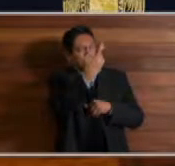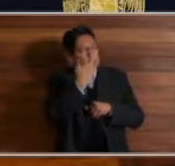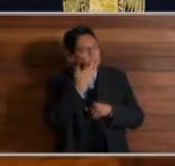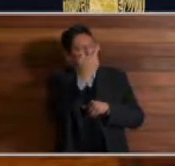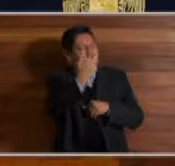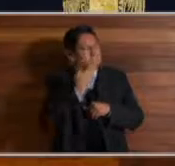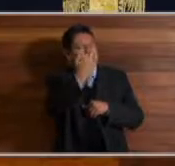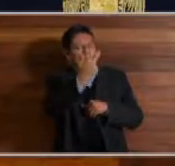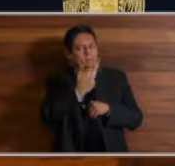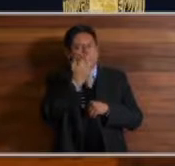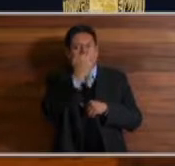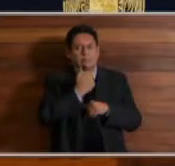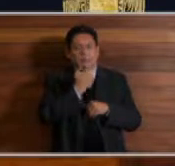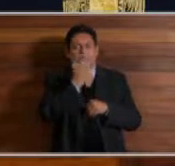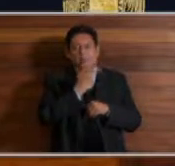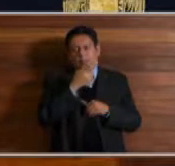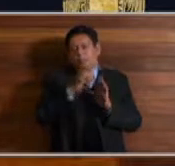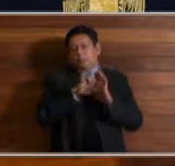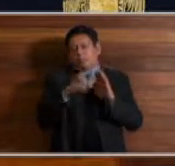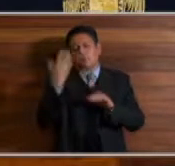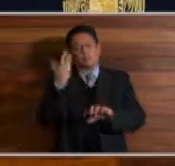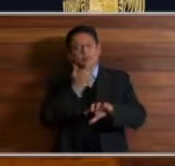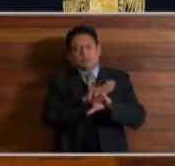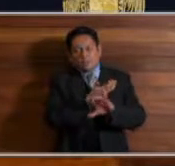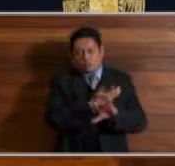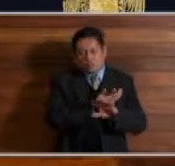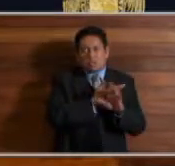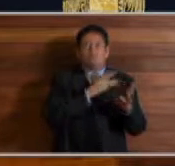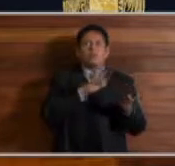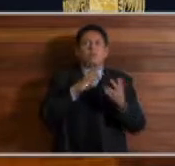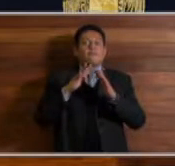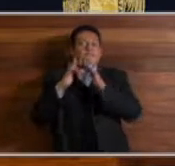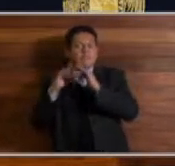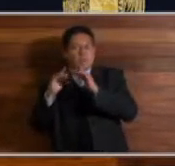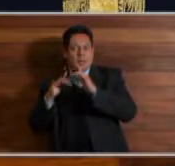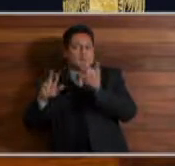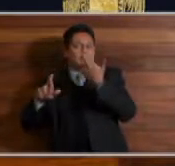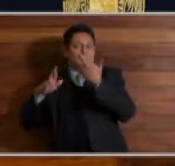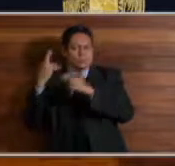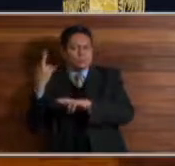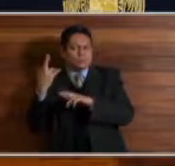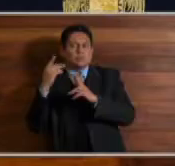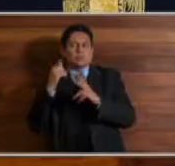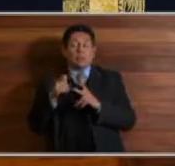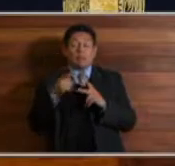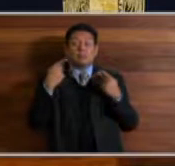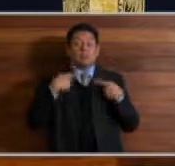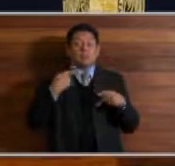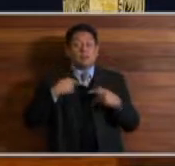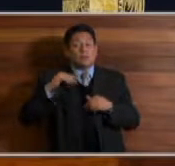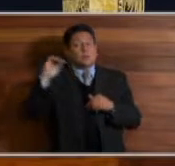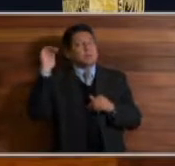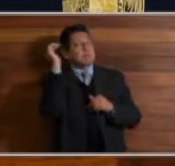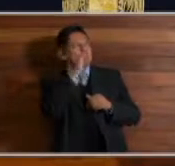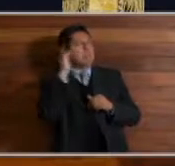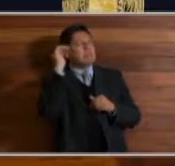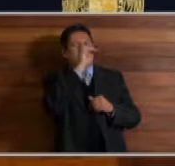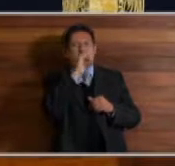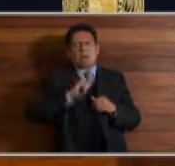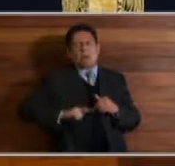Estados Unidos, a la Declaración de la Revolución Francesa, pero son derechos que yo proclamo, que